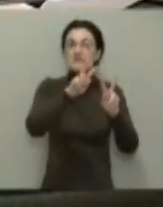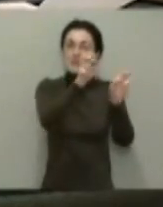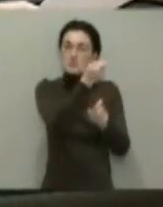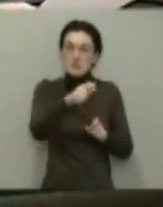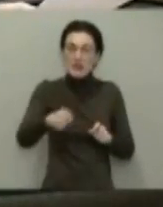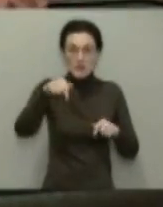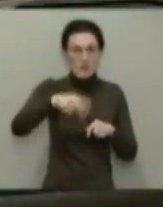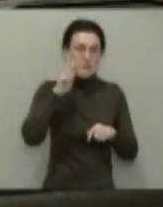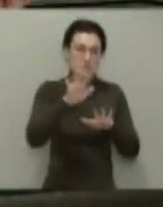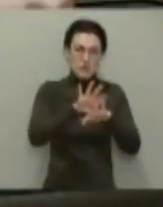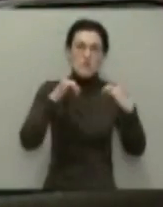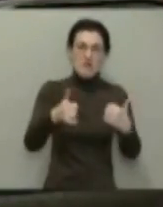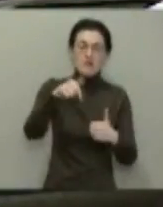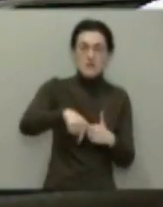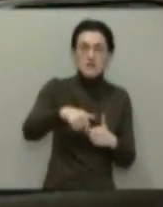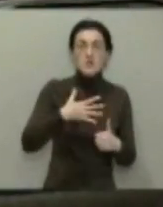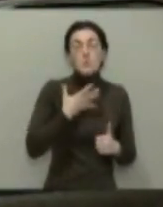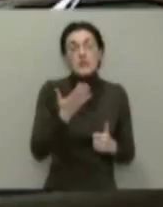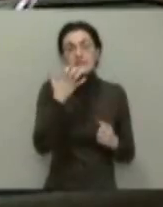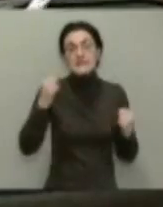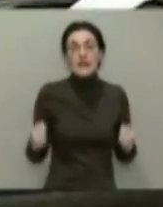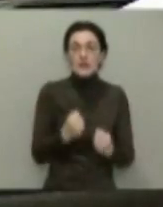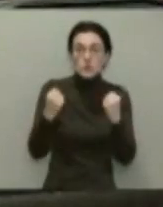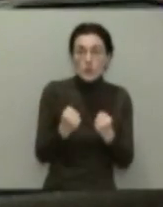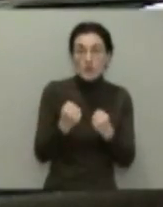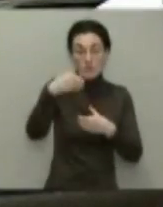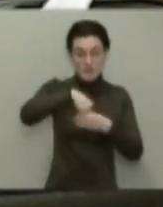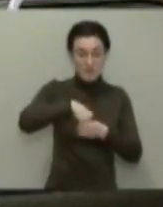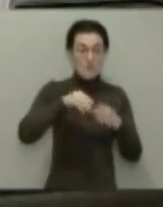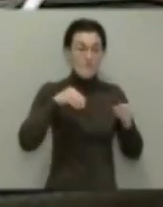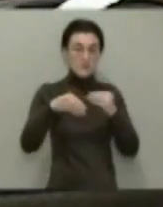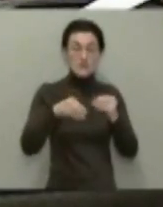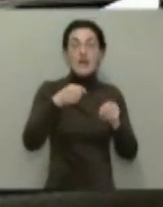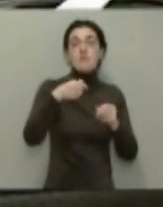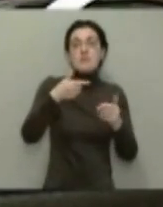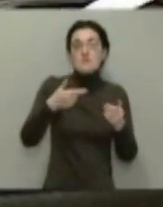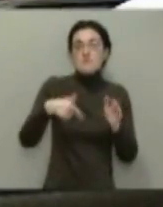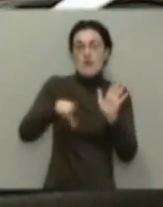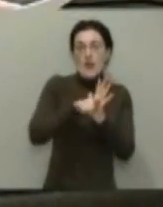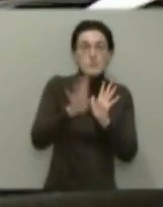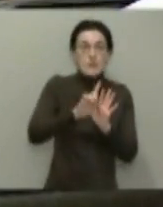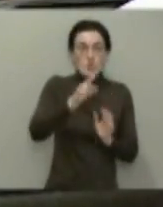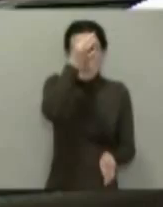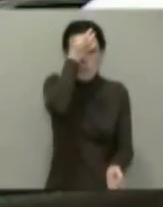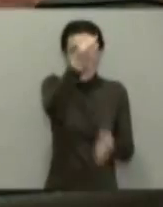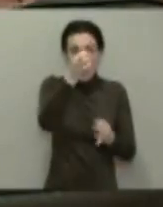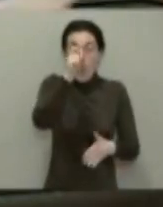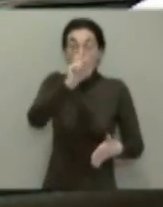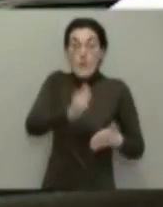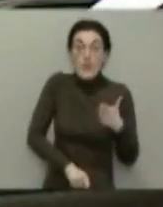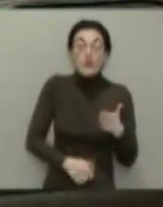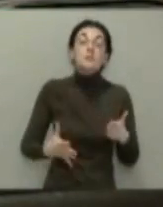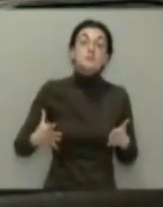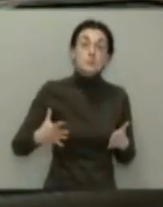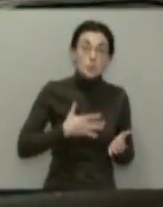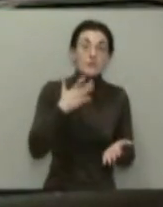Cámara, y que seguramente que si se hubiese actuado dentro de esos márgenes legales, pero con un criterio no tan rigorista ni tan estricto, no se